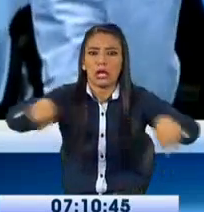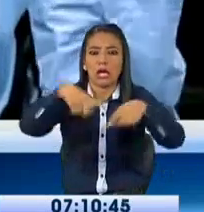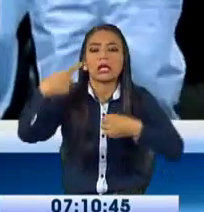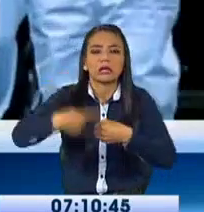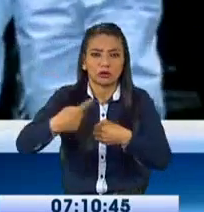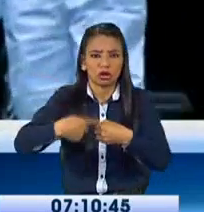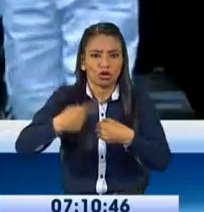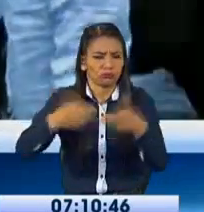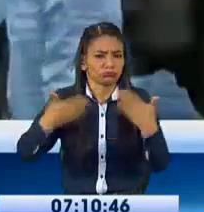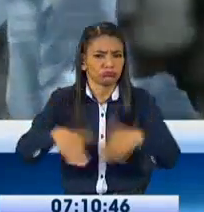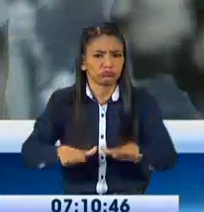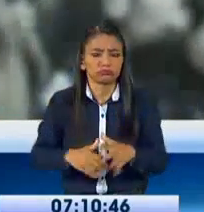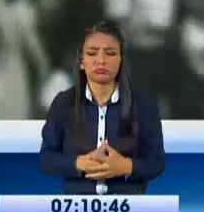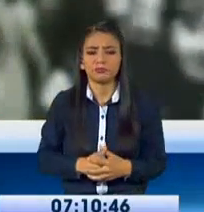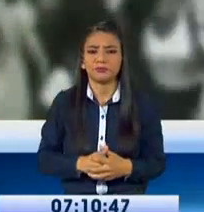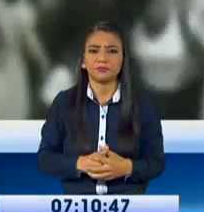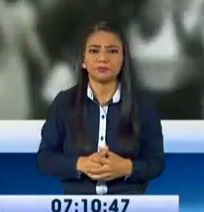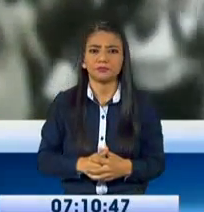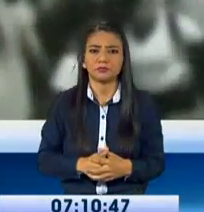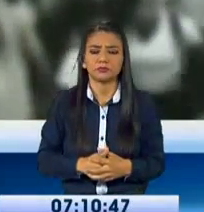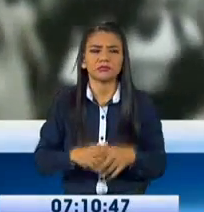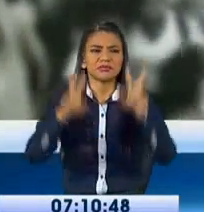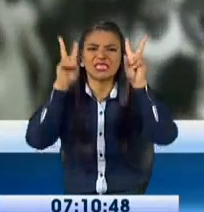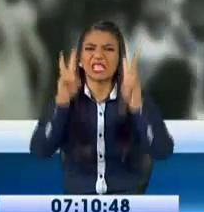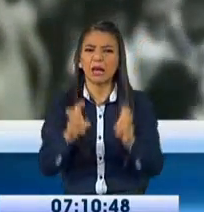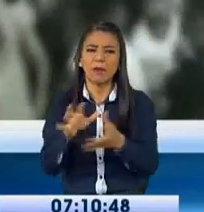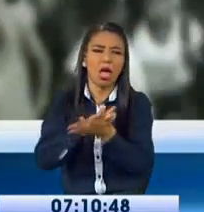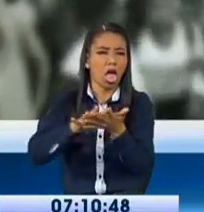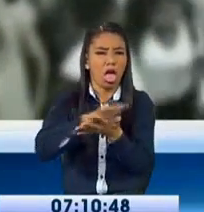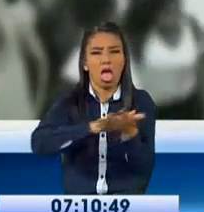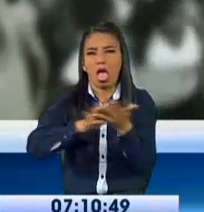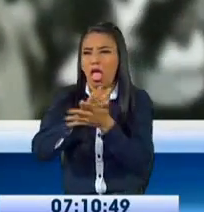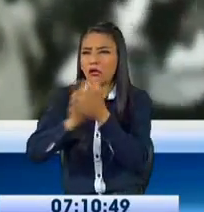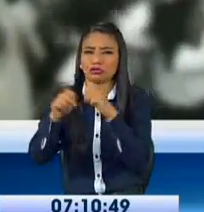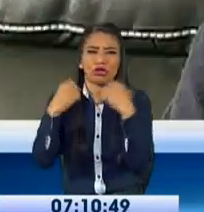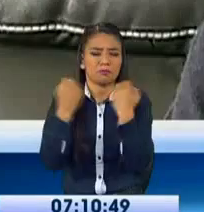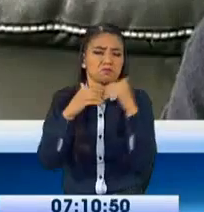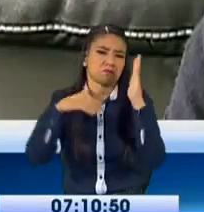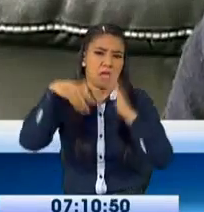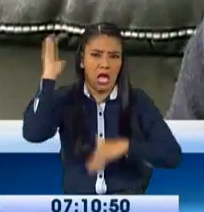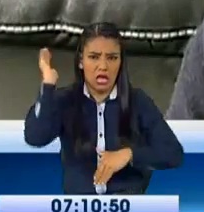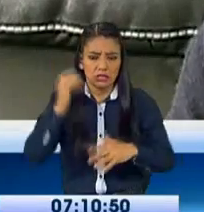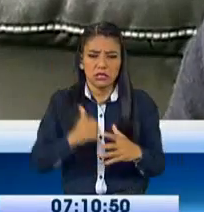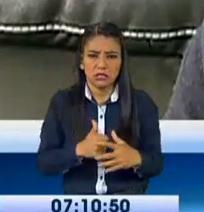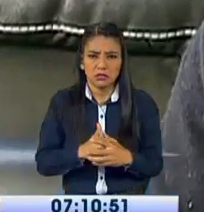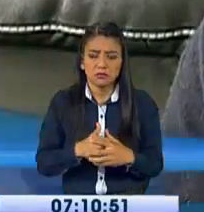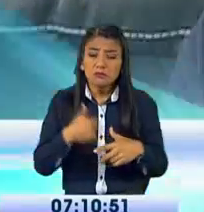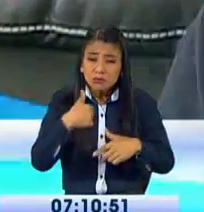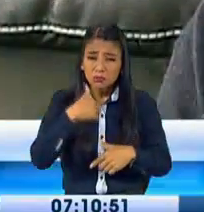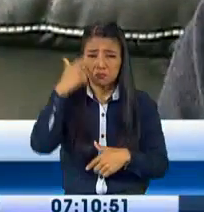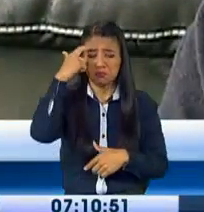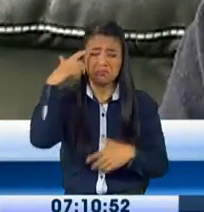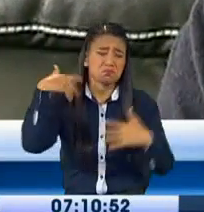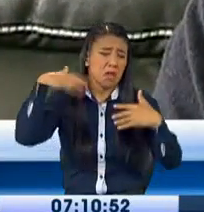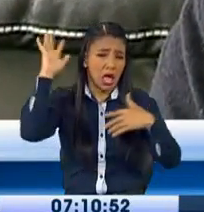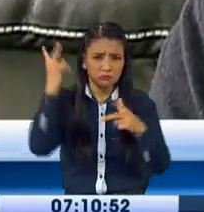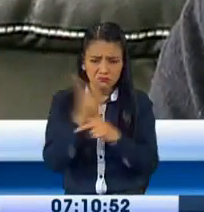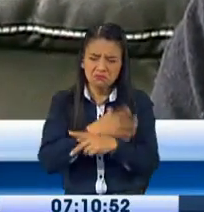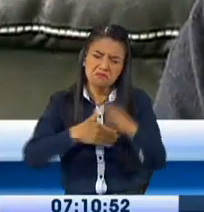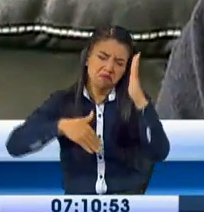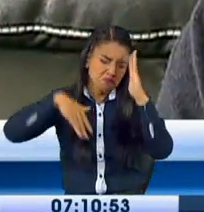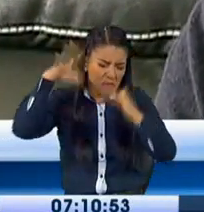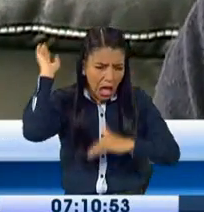Distrito Metropolitano y que la violencia social le supera. Lo más grave para mí es que